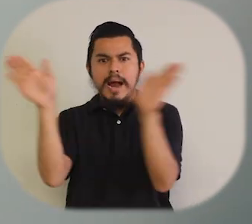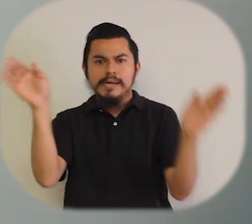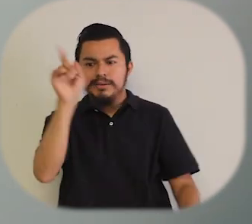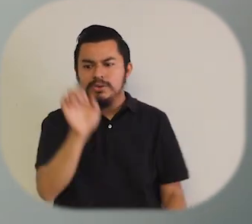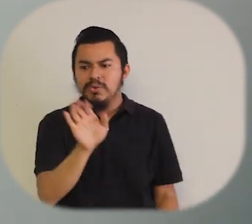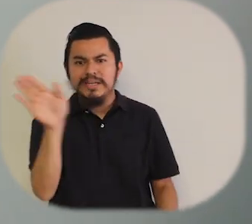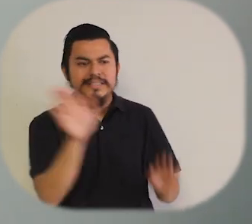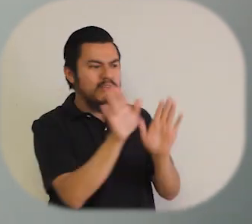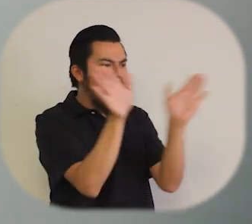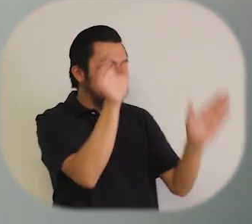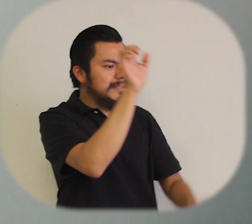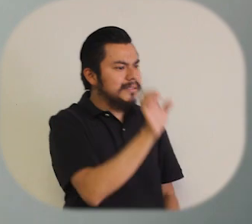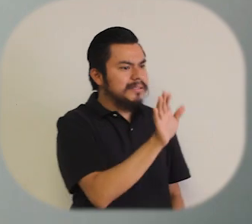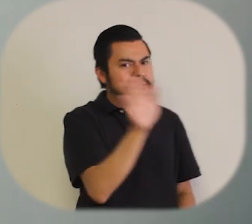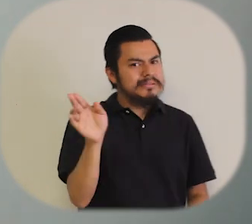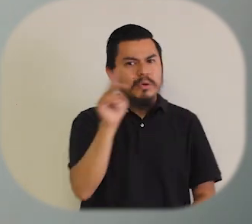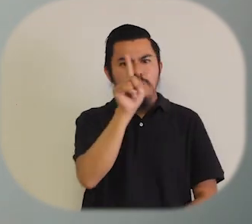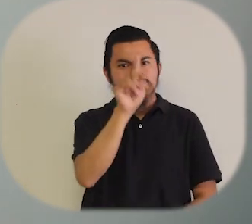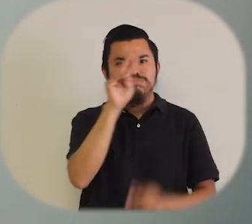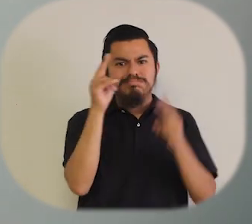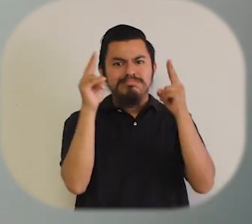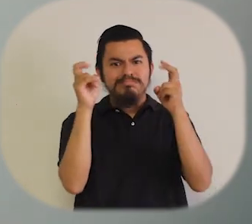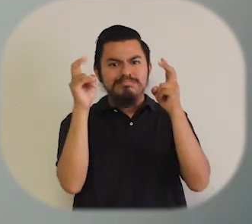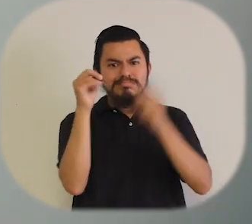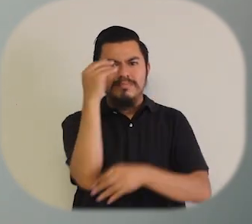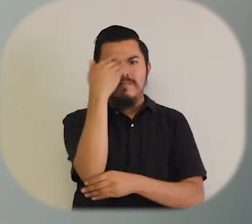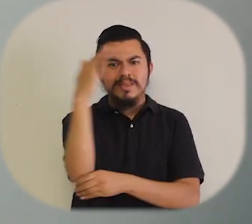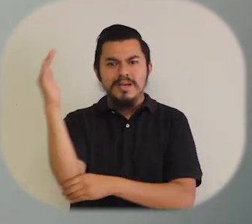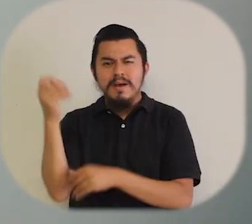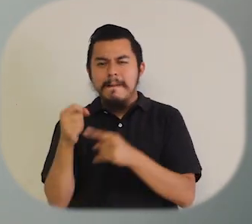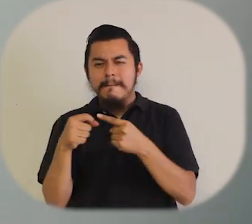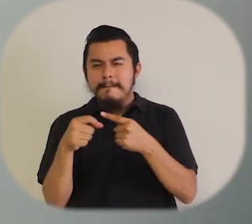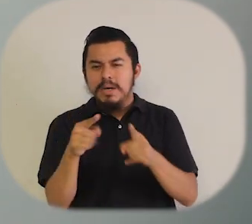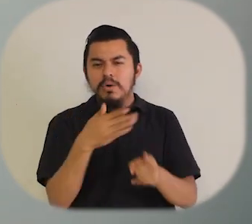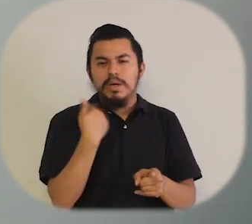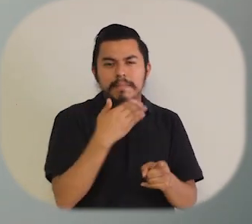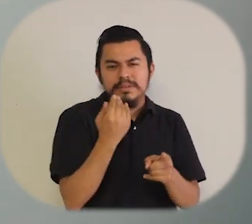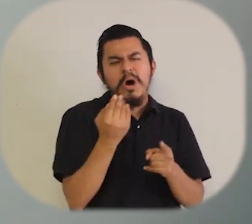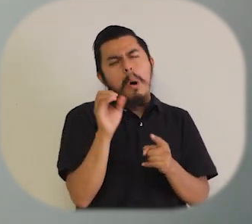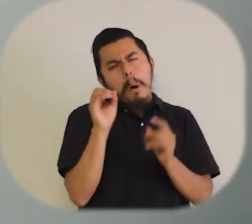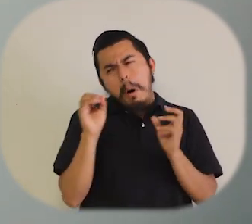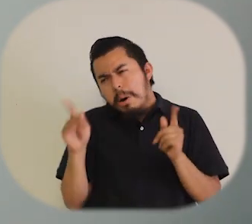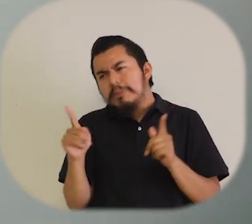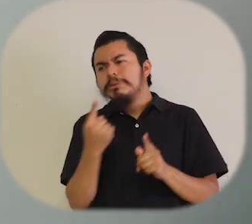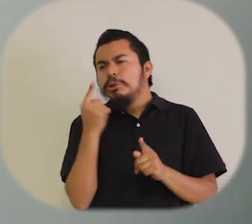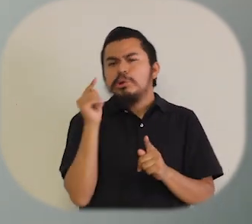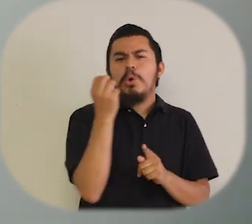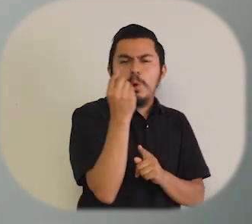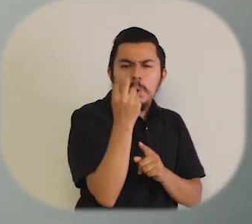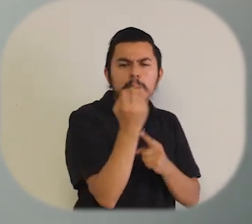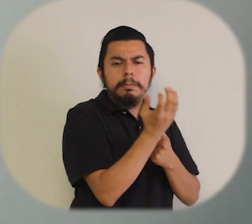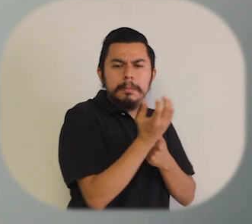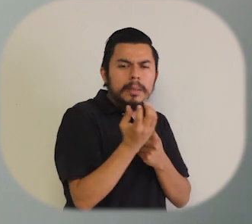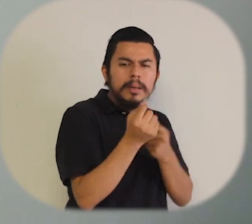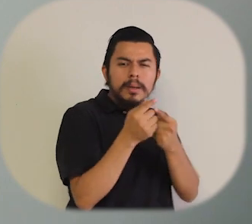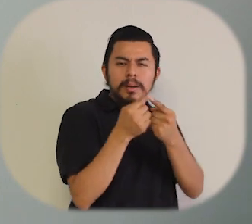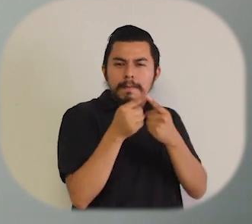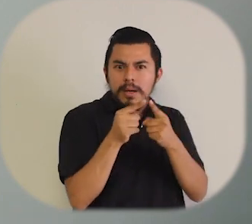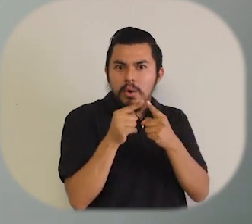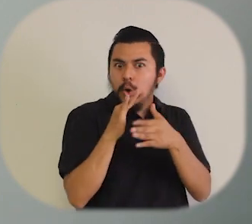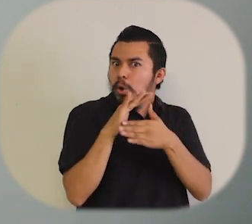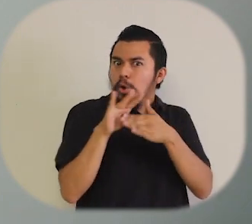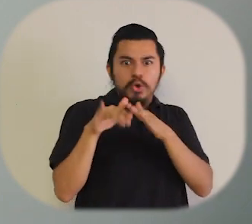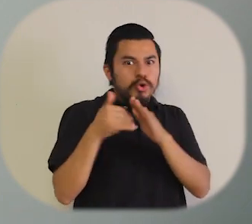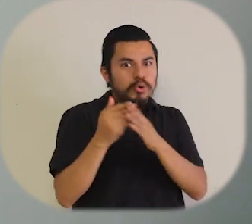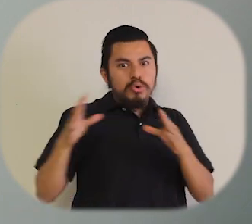Y si solamente hubiesen sido los apóstoles, podría haber sido buena referencia. Sin embargo, si toda la iglesia primitiva predicó